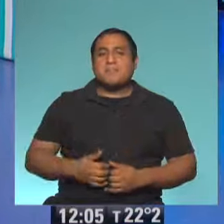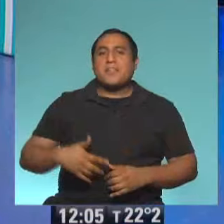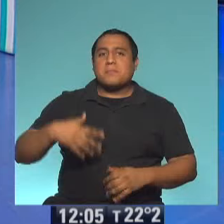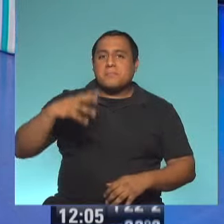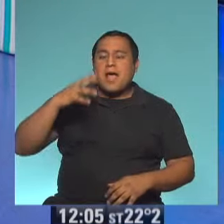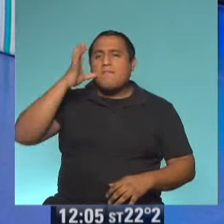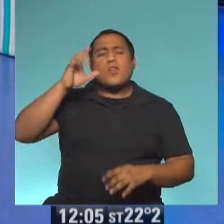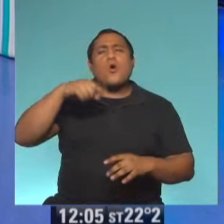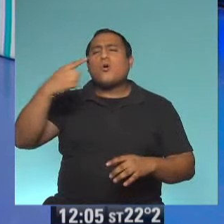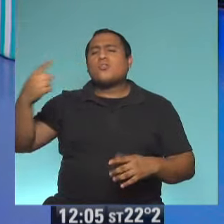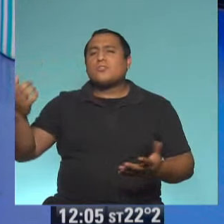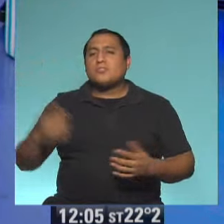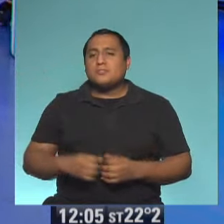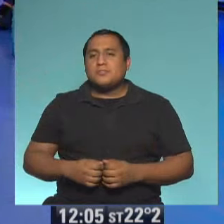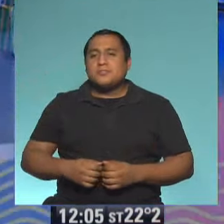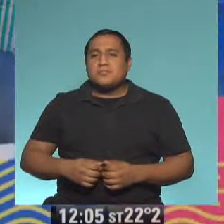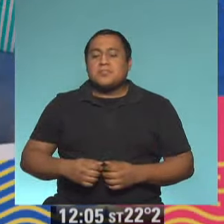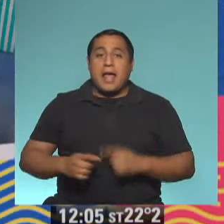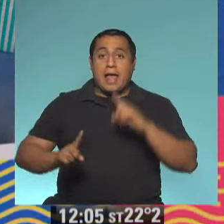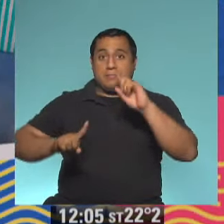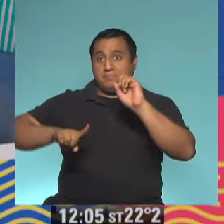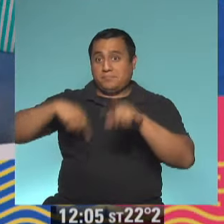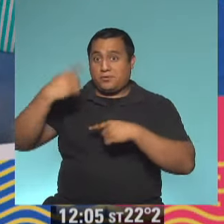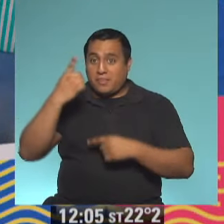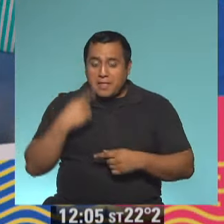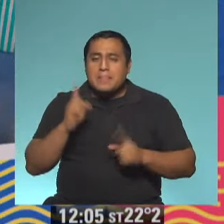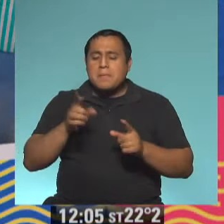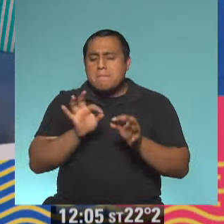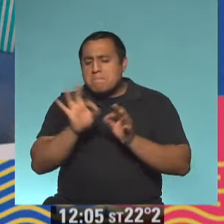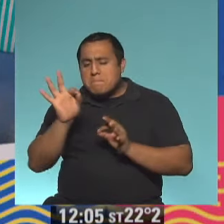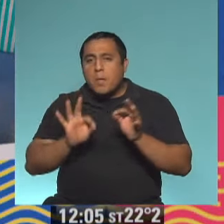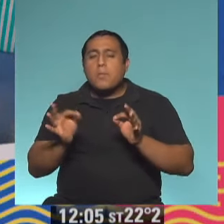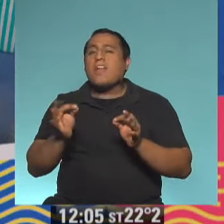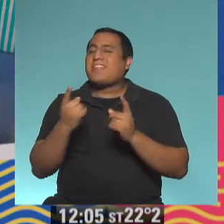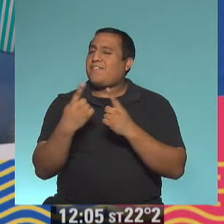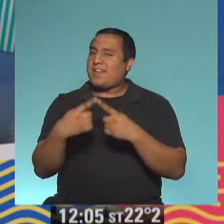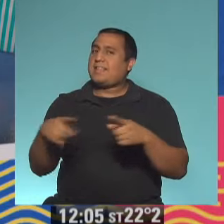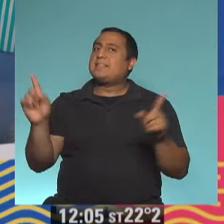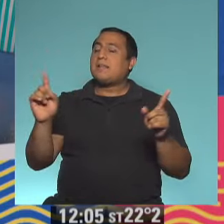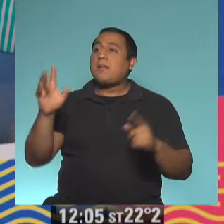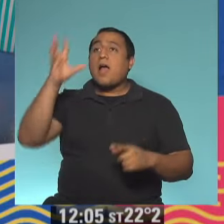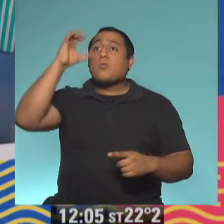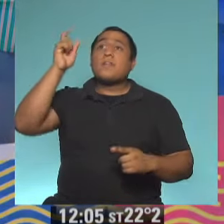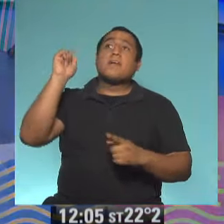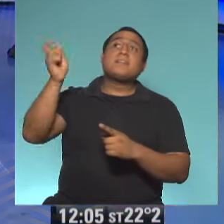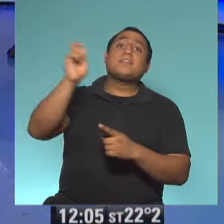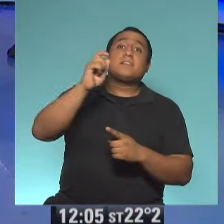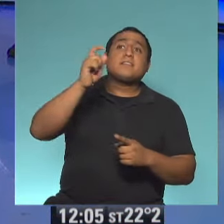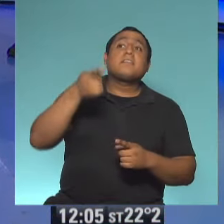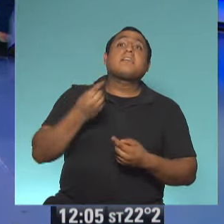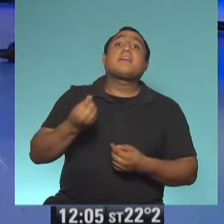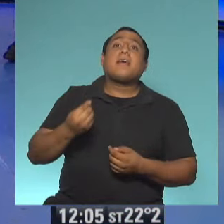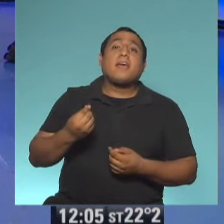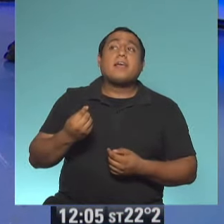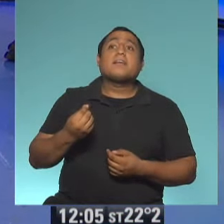más hicimos? Ah, miren, y al otro día medimos también, pero con una diferencia, a ver quién se acuerda. ¿Qué usamos? Ahí usamos